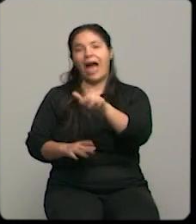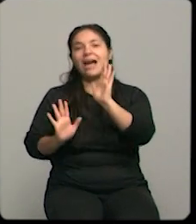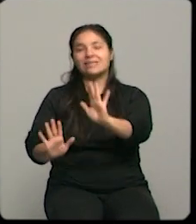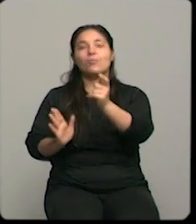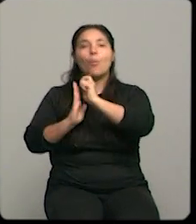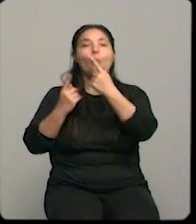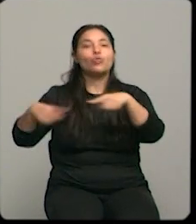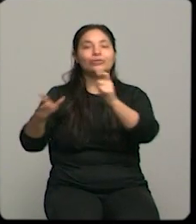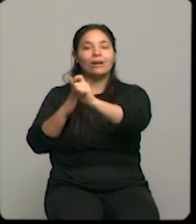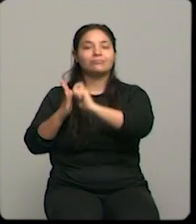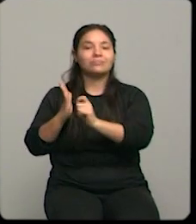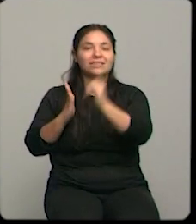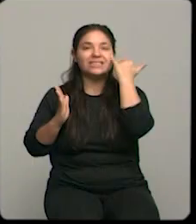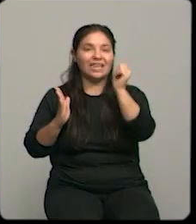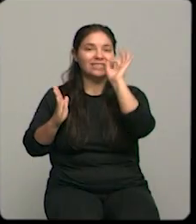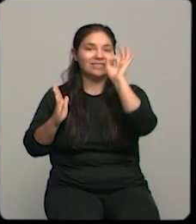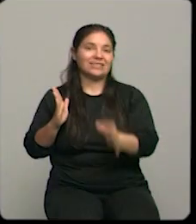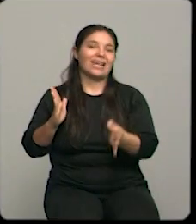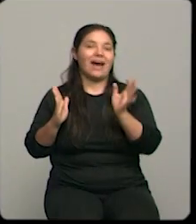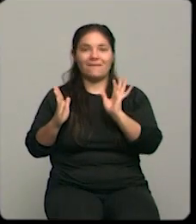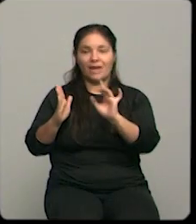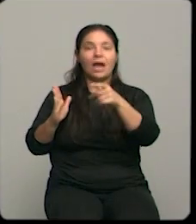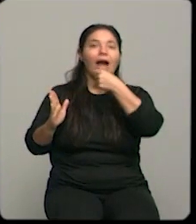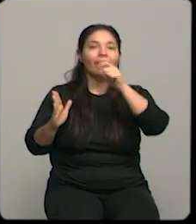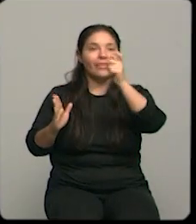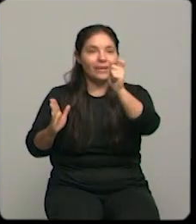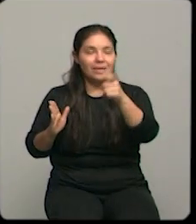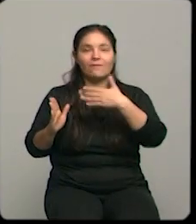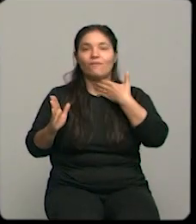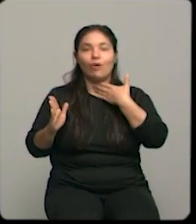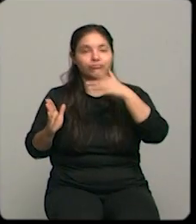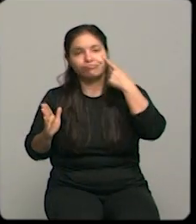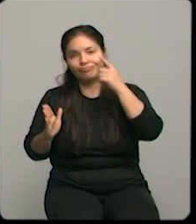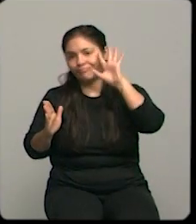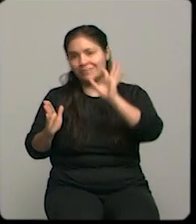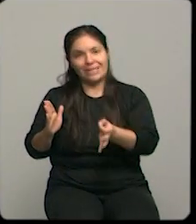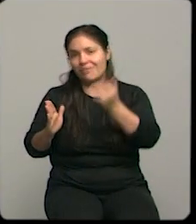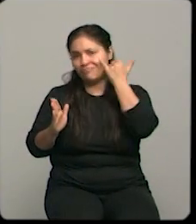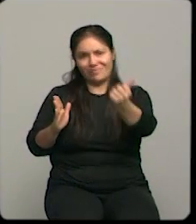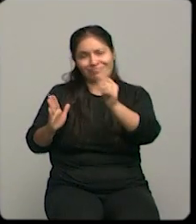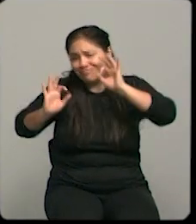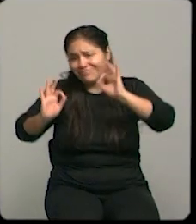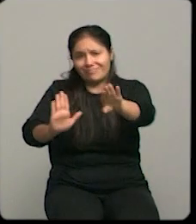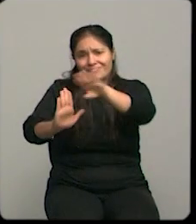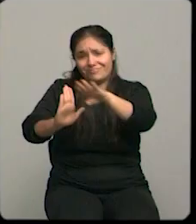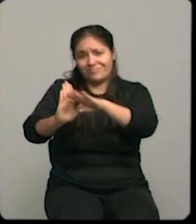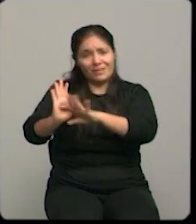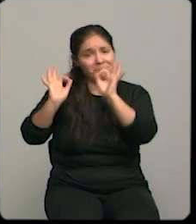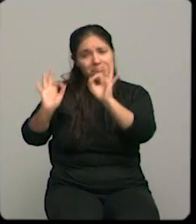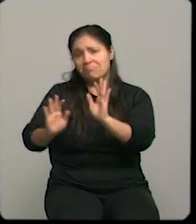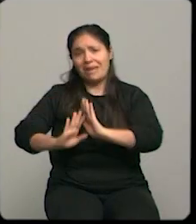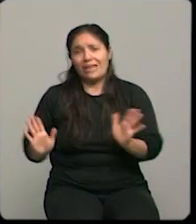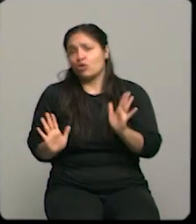escrito, sabes cuáles son los cantantes que tenés que recurrir, haces audiciones y se toca. Sí destaco como una gran